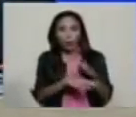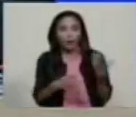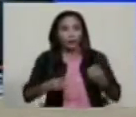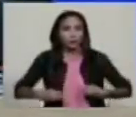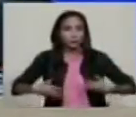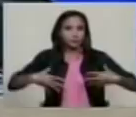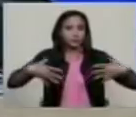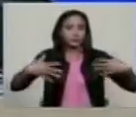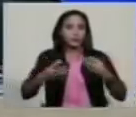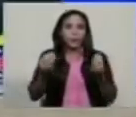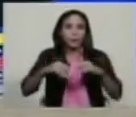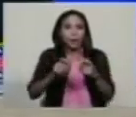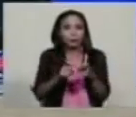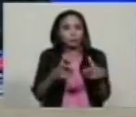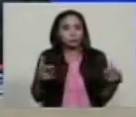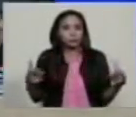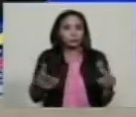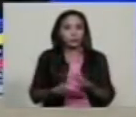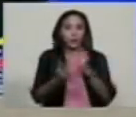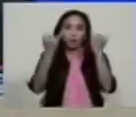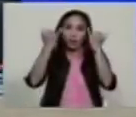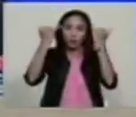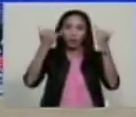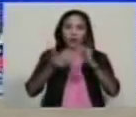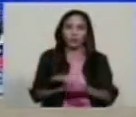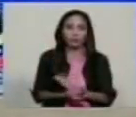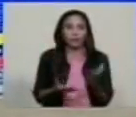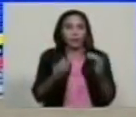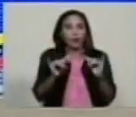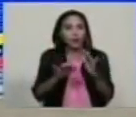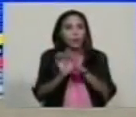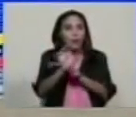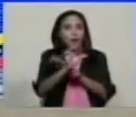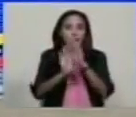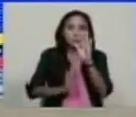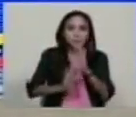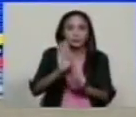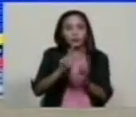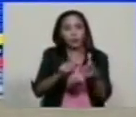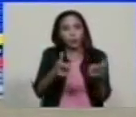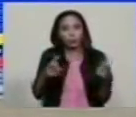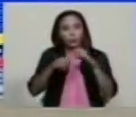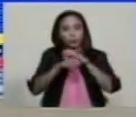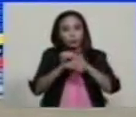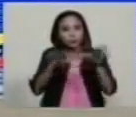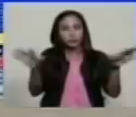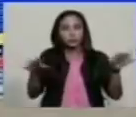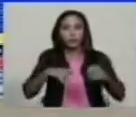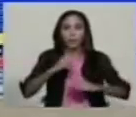Debemos crecer desde dentro, hacia adentro, y expandir las fuerzas productivas